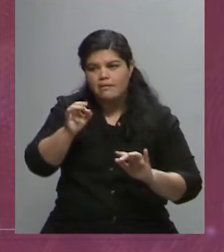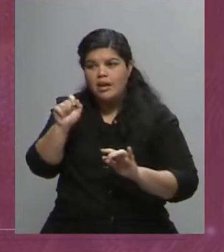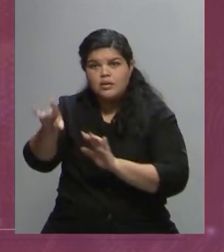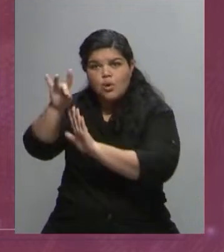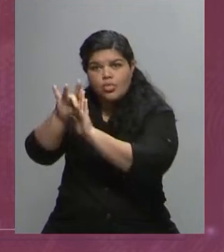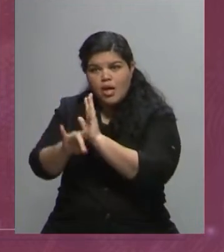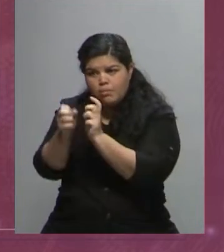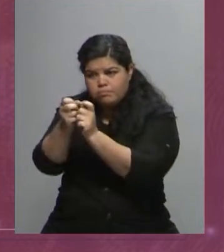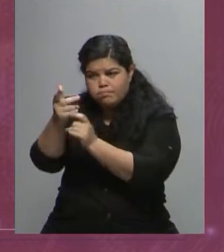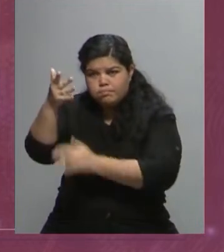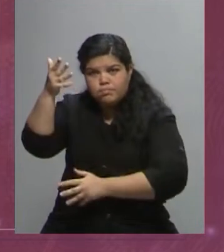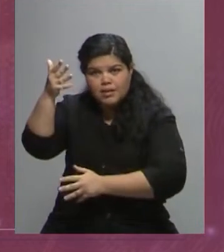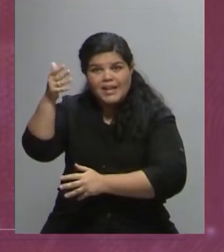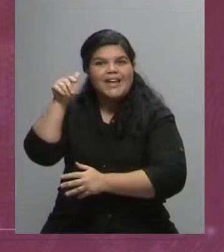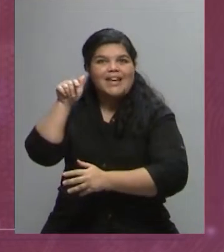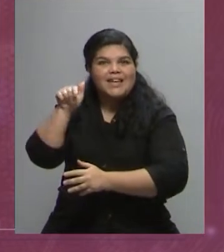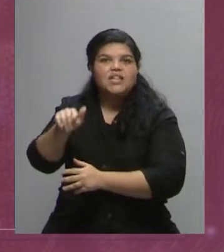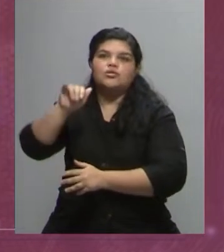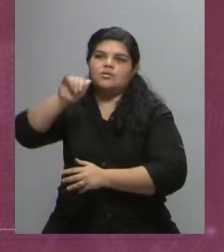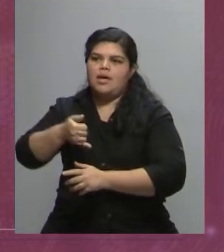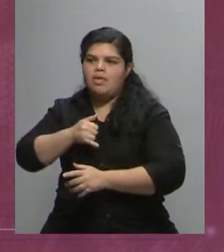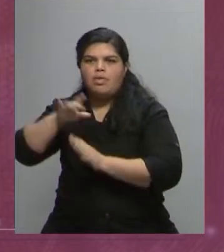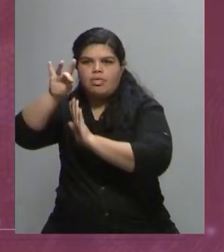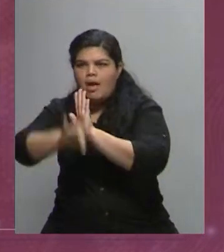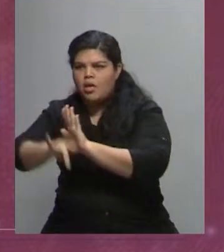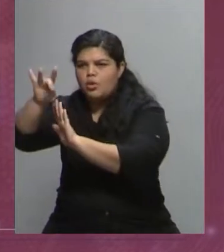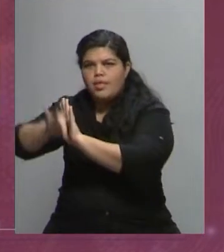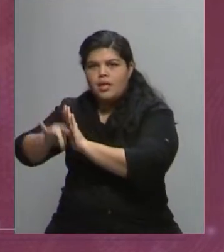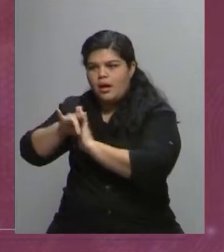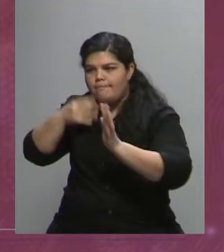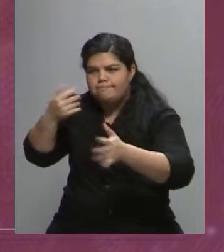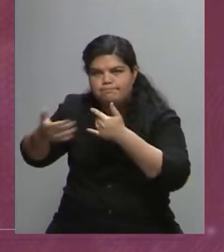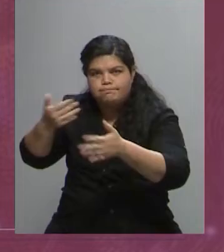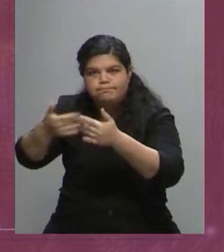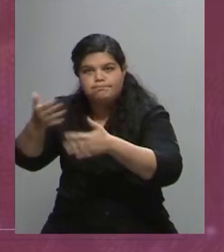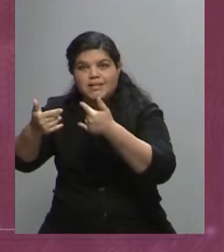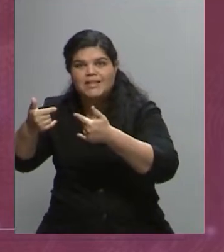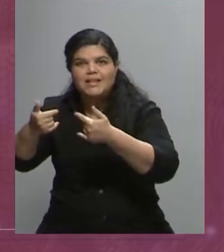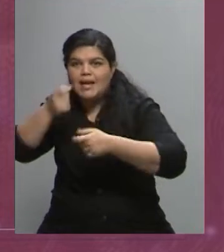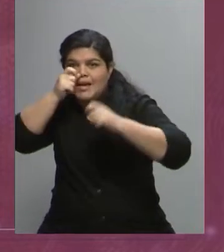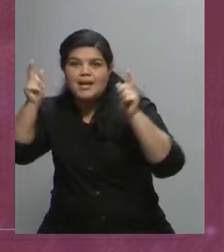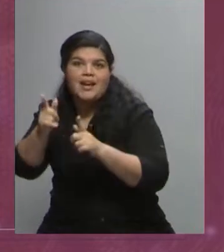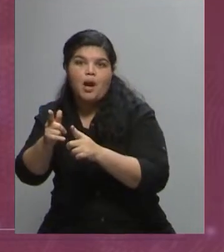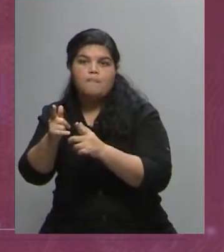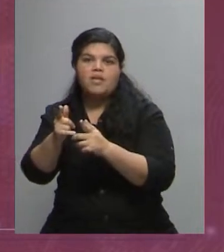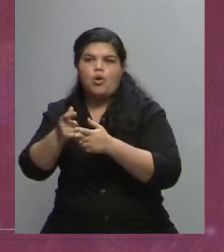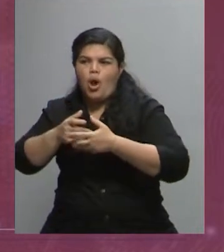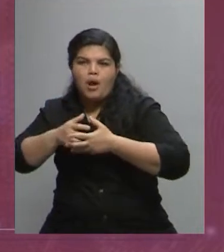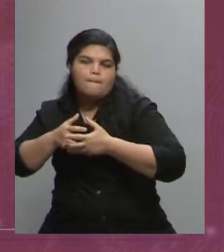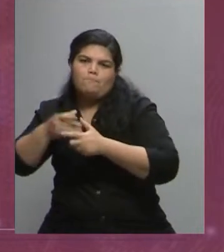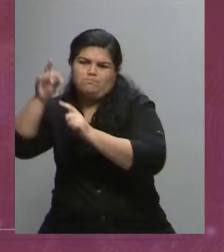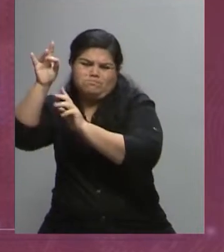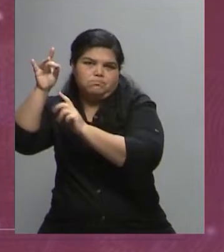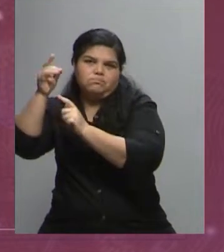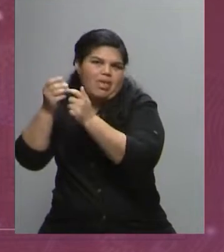completamente distinta, y ahí está la principal fuente de ventaja de Big Data, la masividad, la instantaneidad, y también su